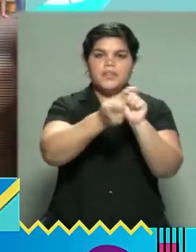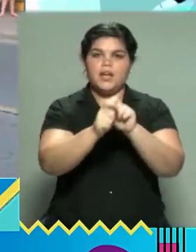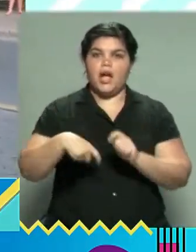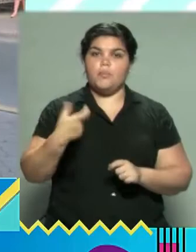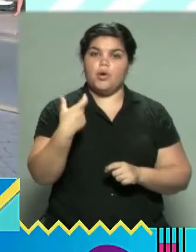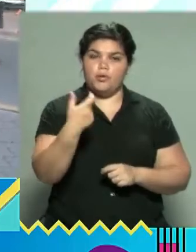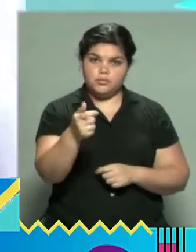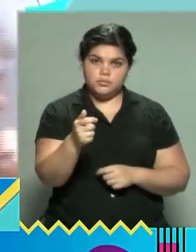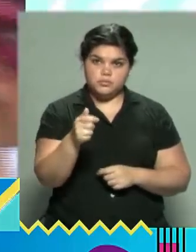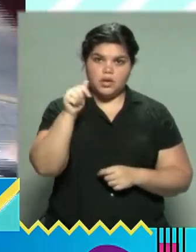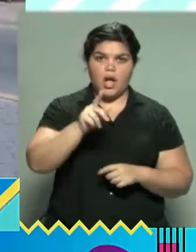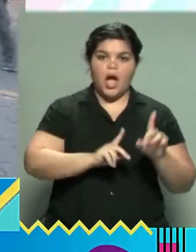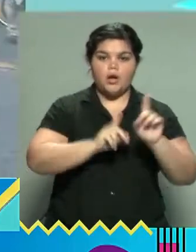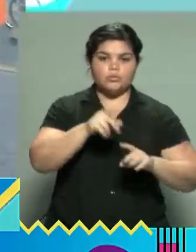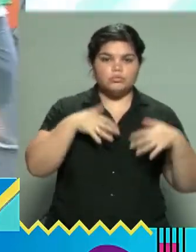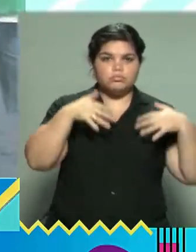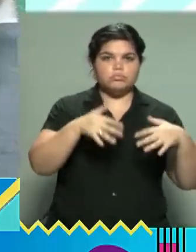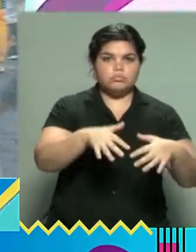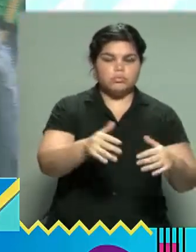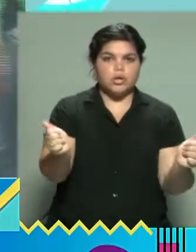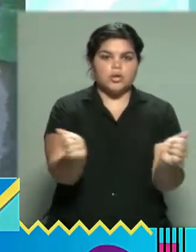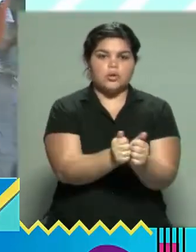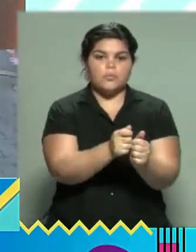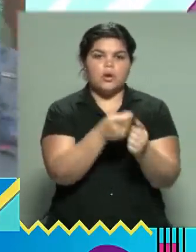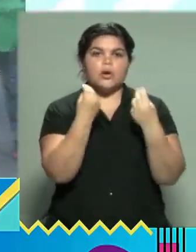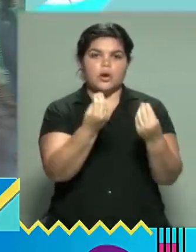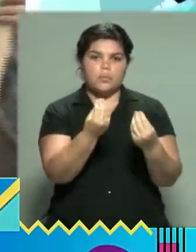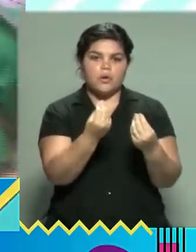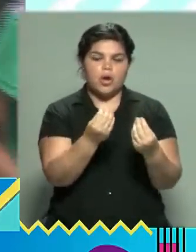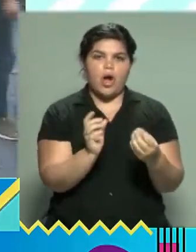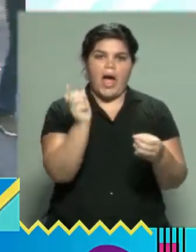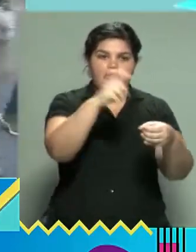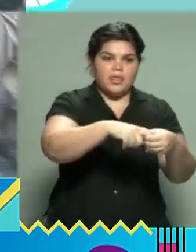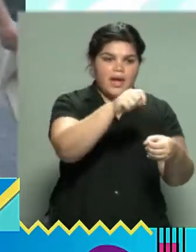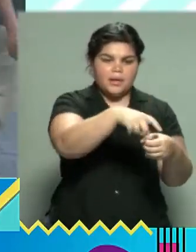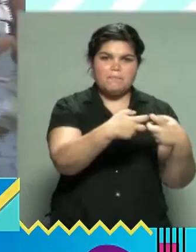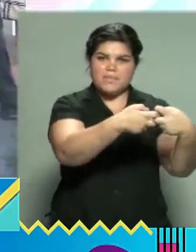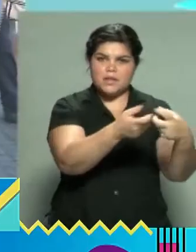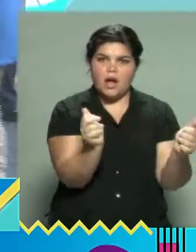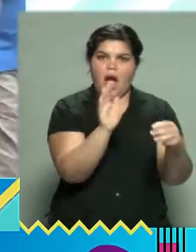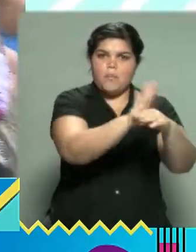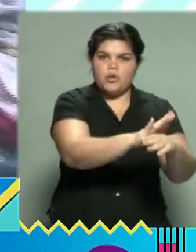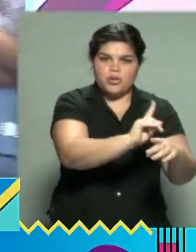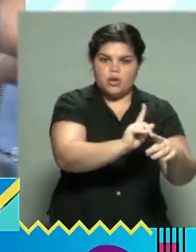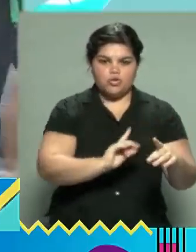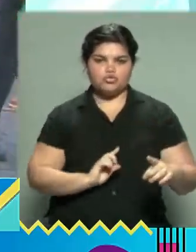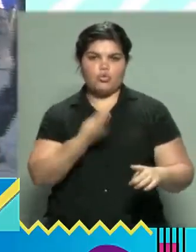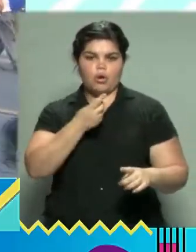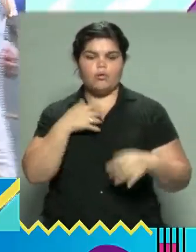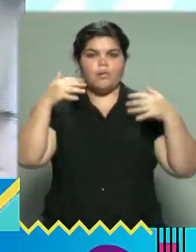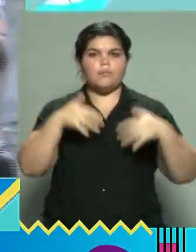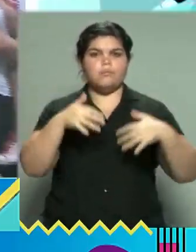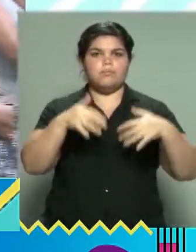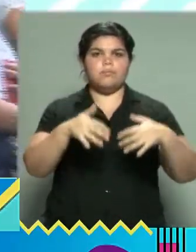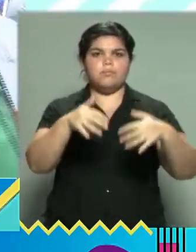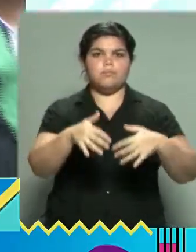marcharon no con su dirigencia gremial o con el sindicato, sino aparte. Esto no quiere decir que estén rechazando la organización gremial, al contrario, no se